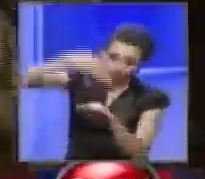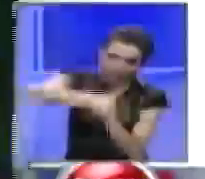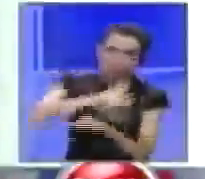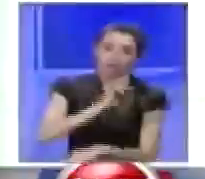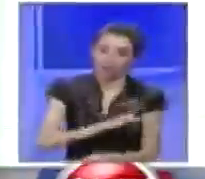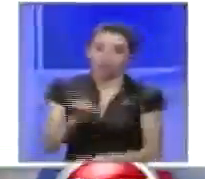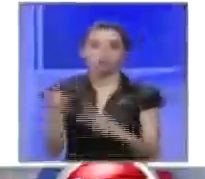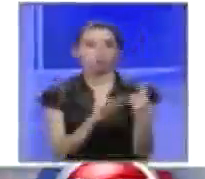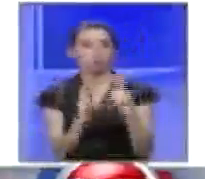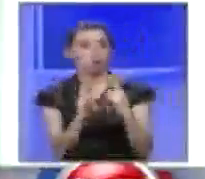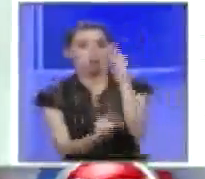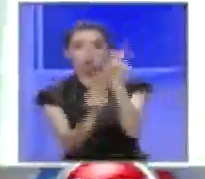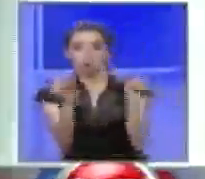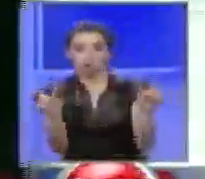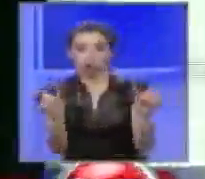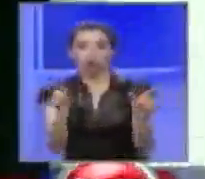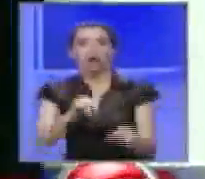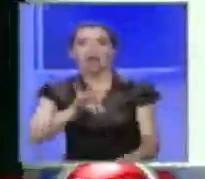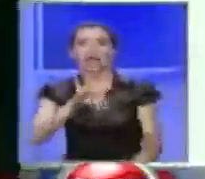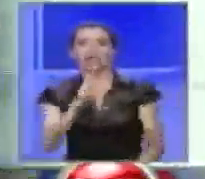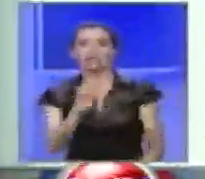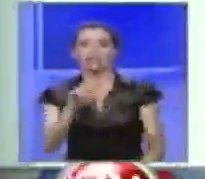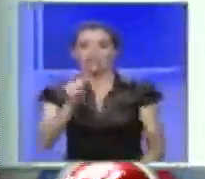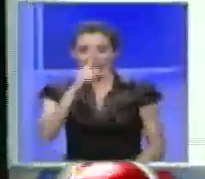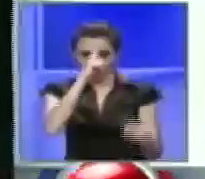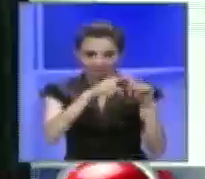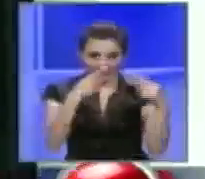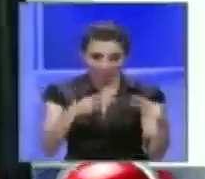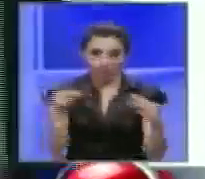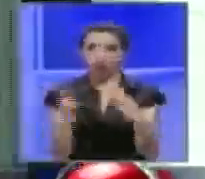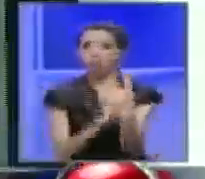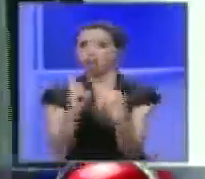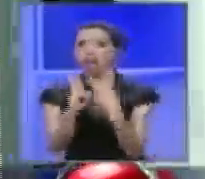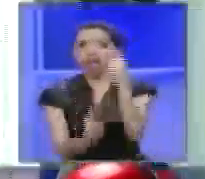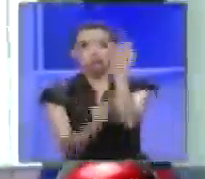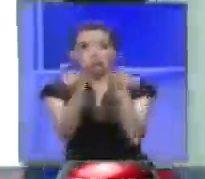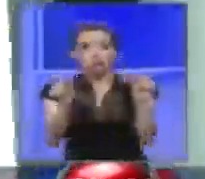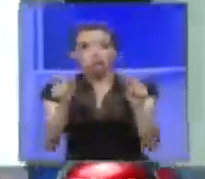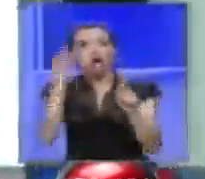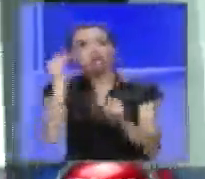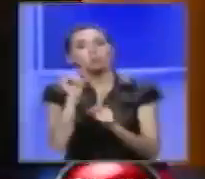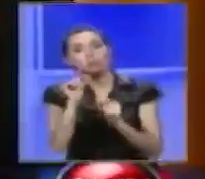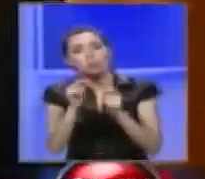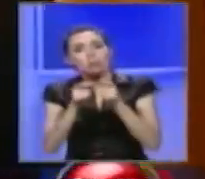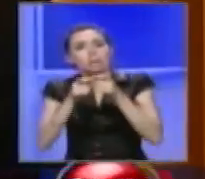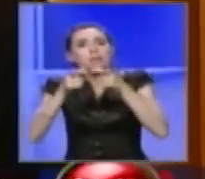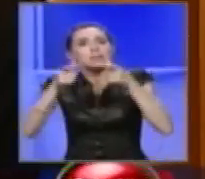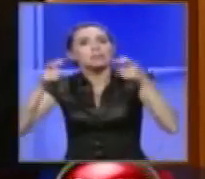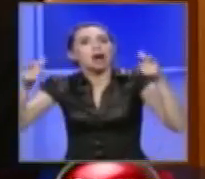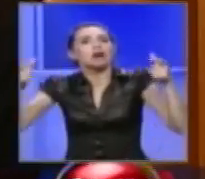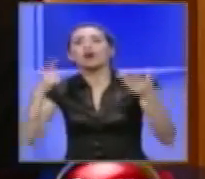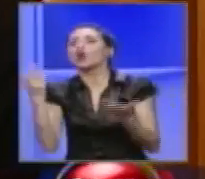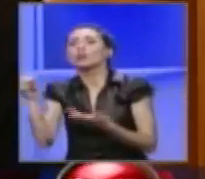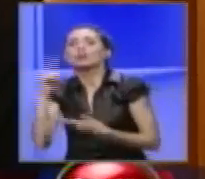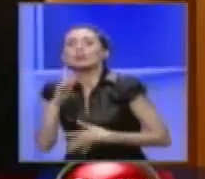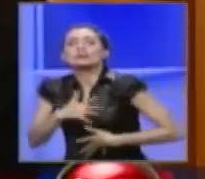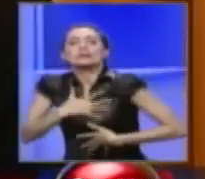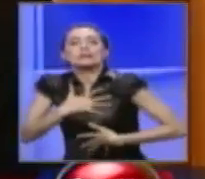público, a la Quinta de Vergara, a Viña del Mar, y es una relación con el público que se ha ido incrementando, ha ido creciendo en el último tiempo. ¿Cómo lo percibes